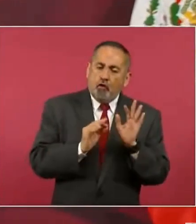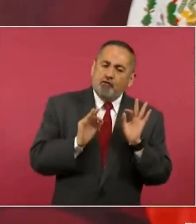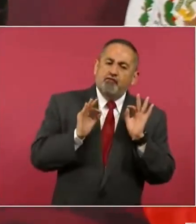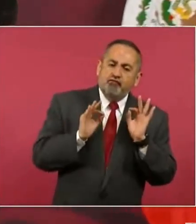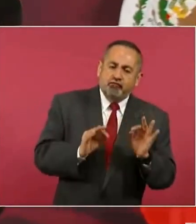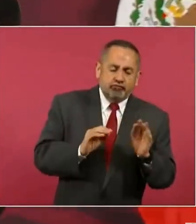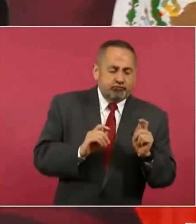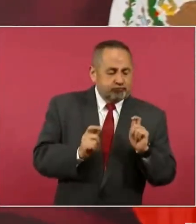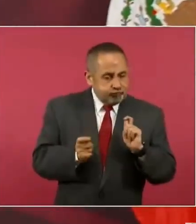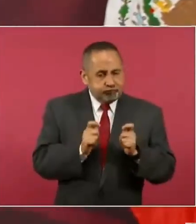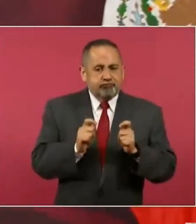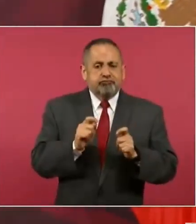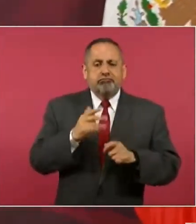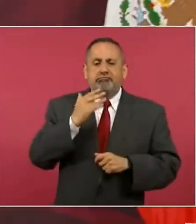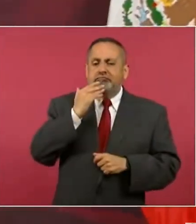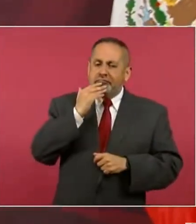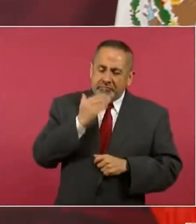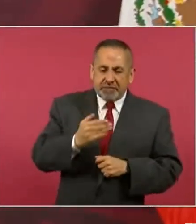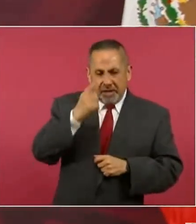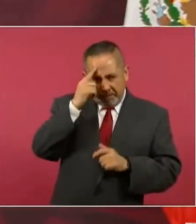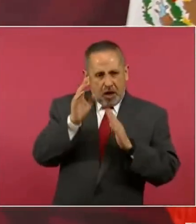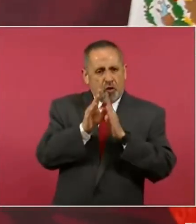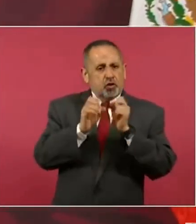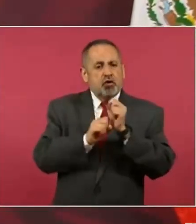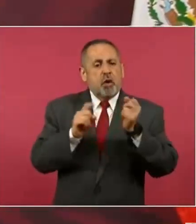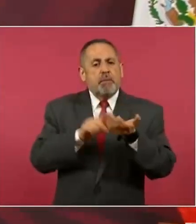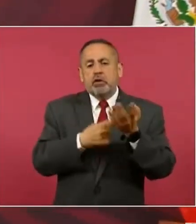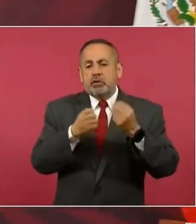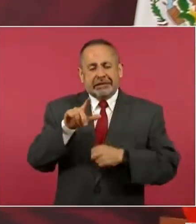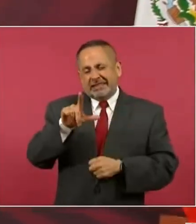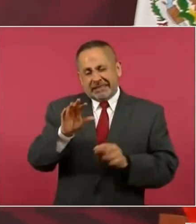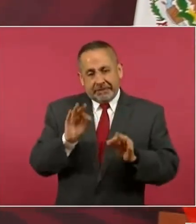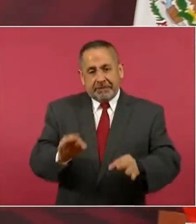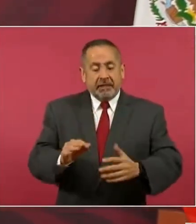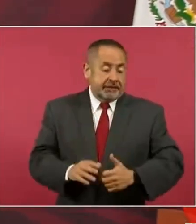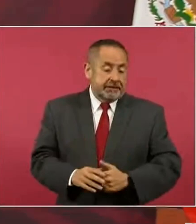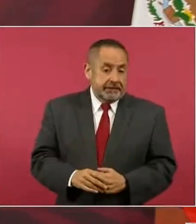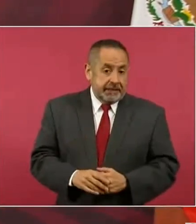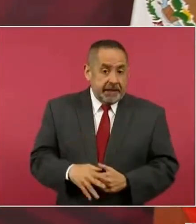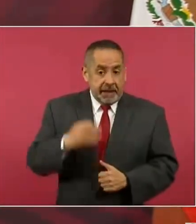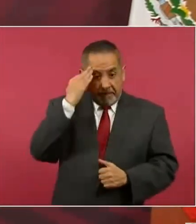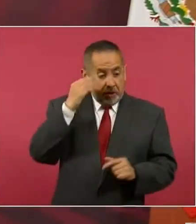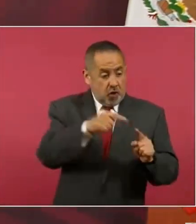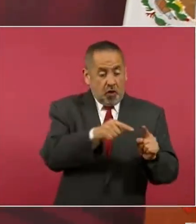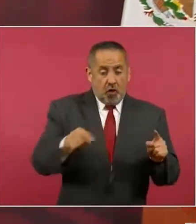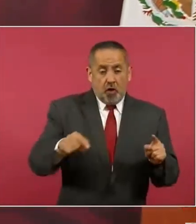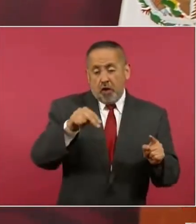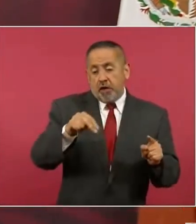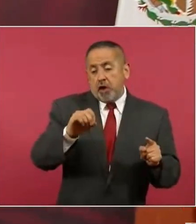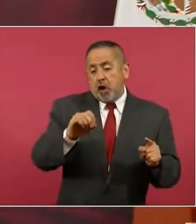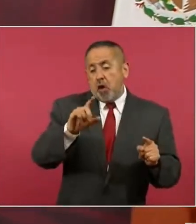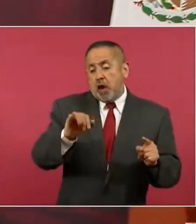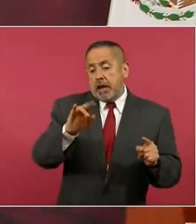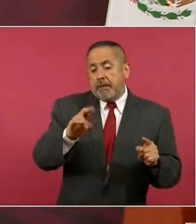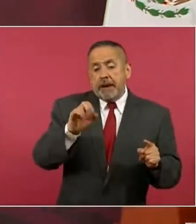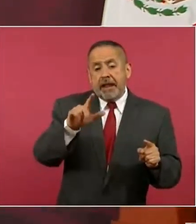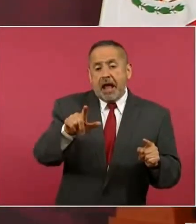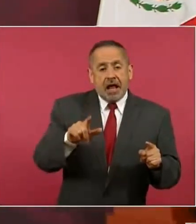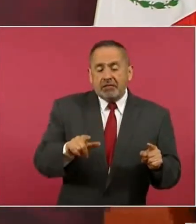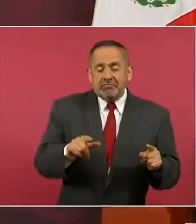el origen de la Constitución del 17, porque en el periodo neoliberal no se